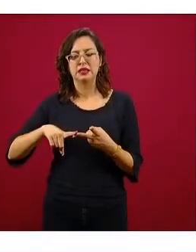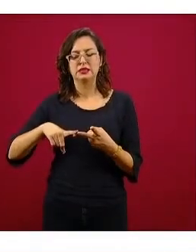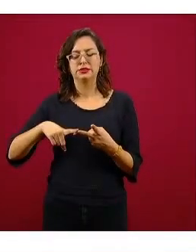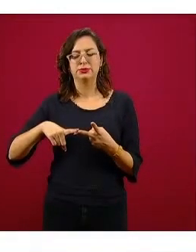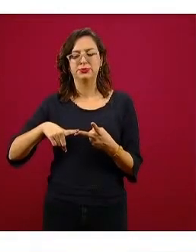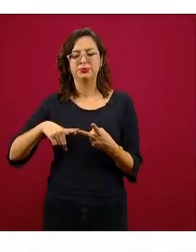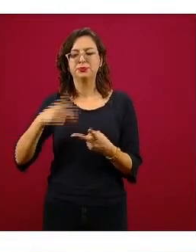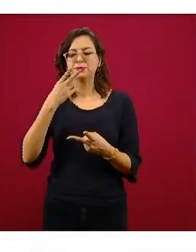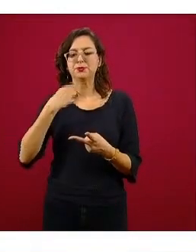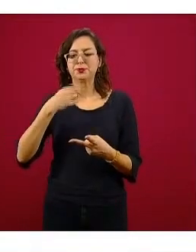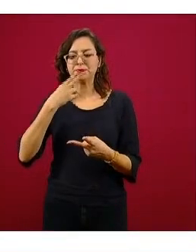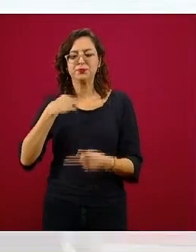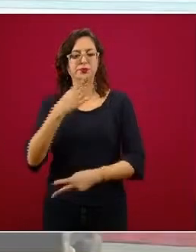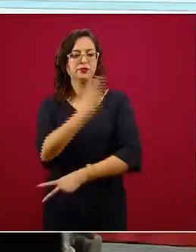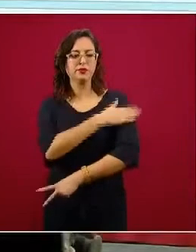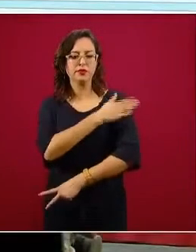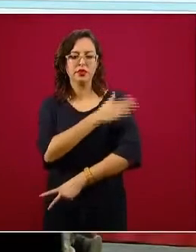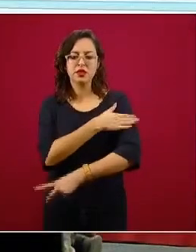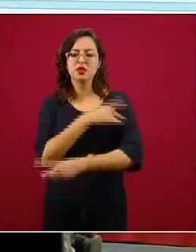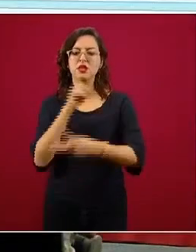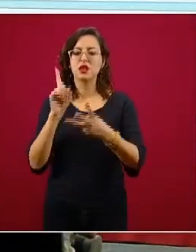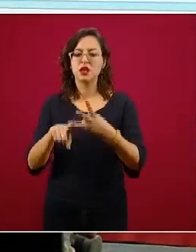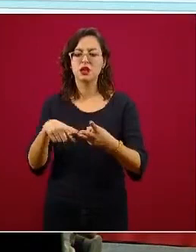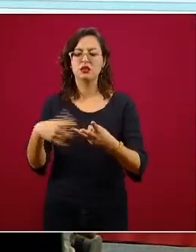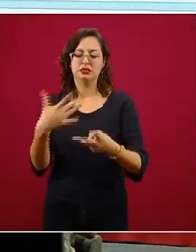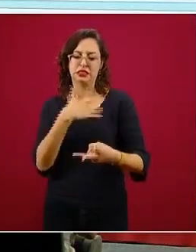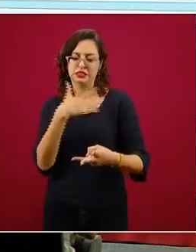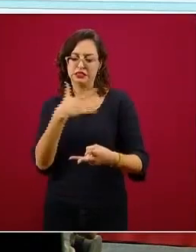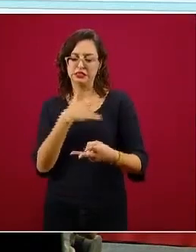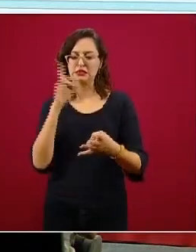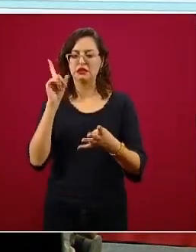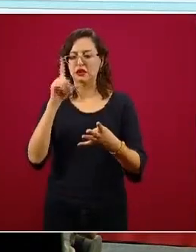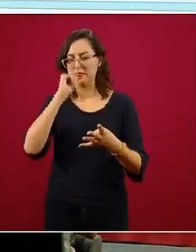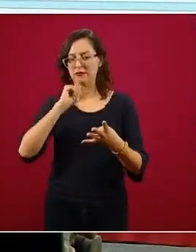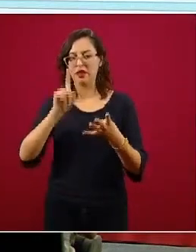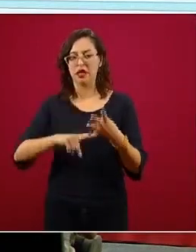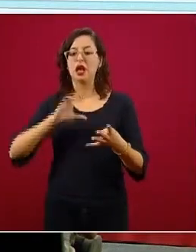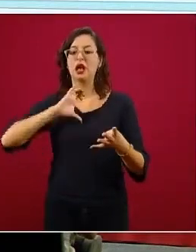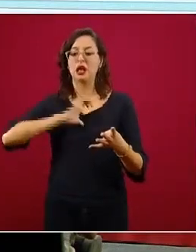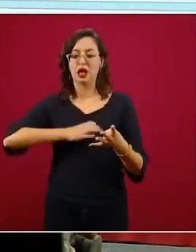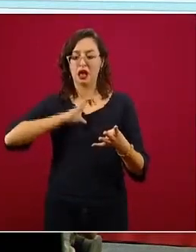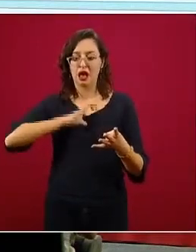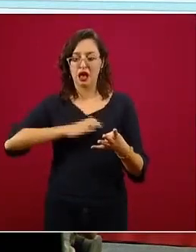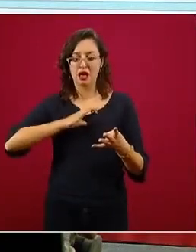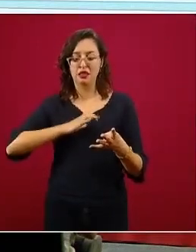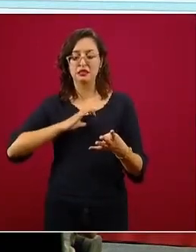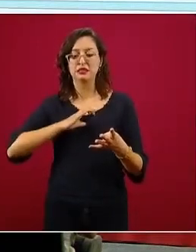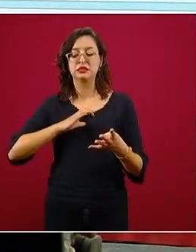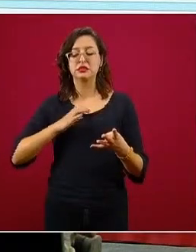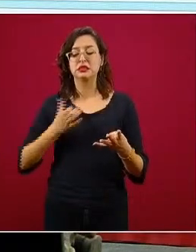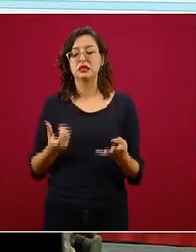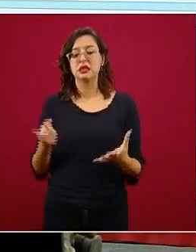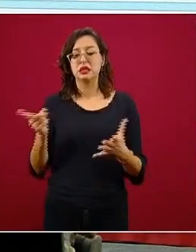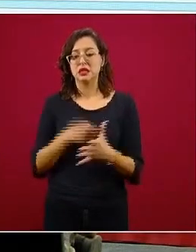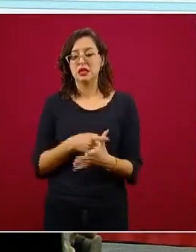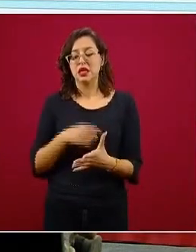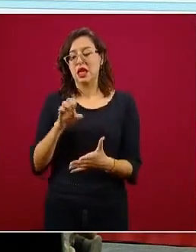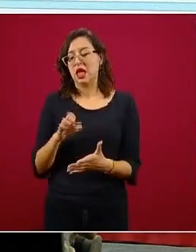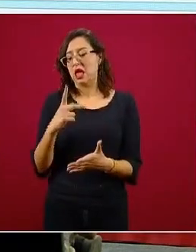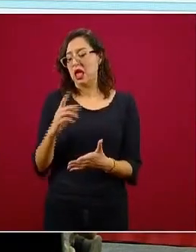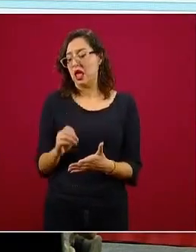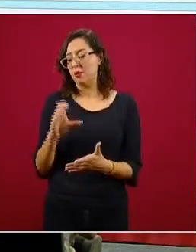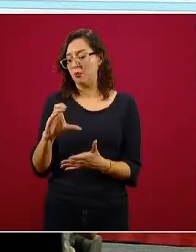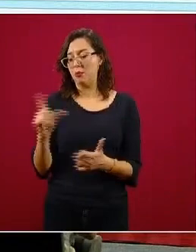personas con diabetes, con hipertensión, con cardiopatía, con cáncer o en tratamiento por cáncer, con enfermedad pulmonar